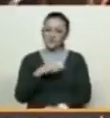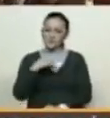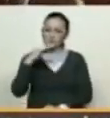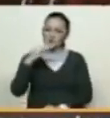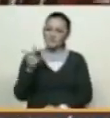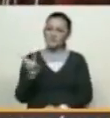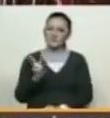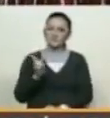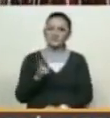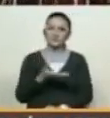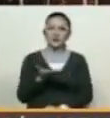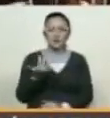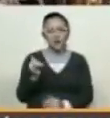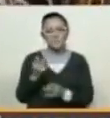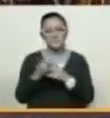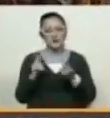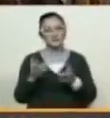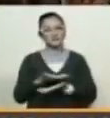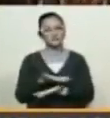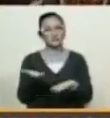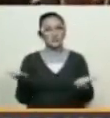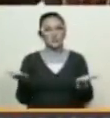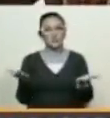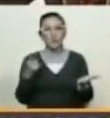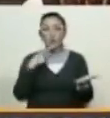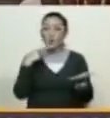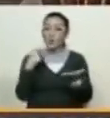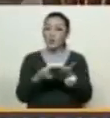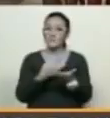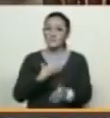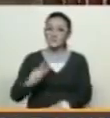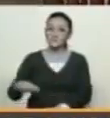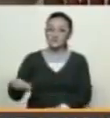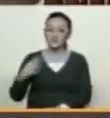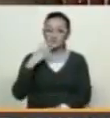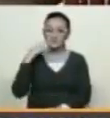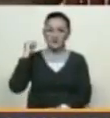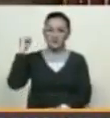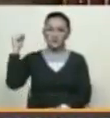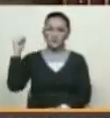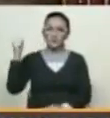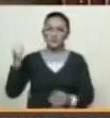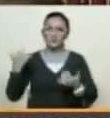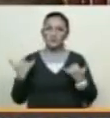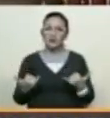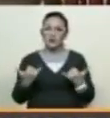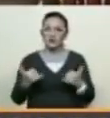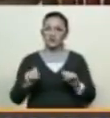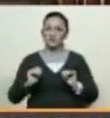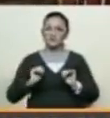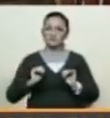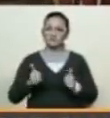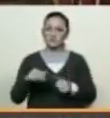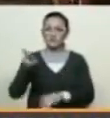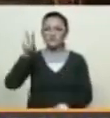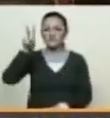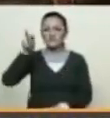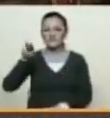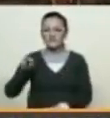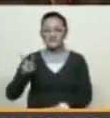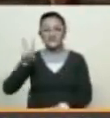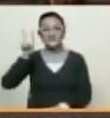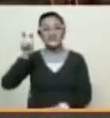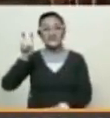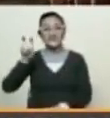está presente la paz. En nombre del presidente Nicolás Maduro, hoy estamos dando inicio a los viernes